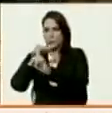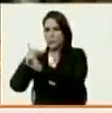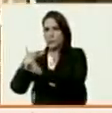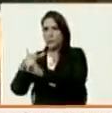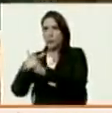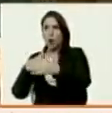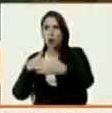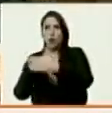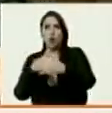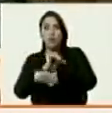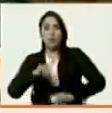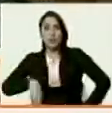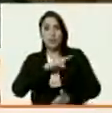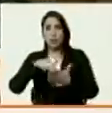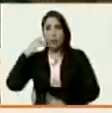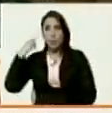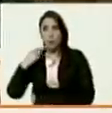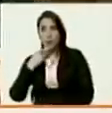una periodista agredida también.